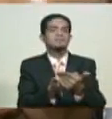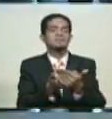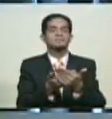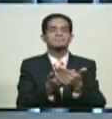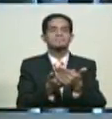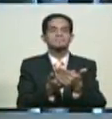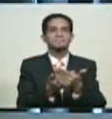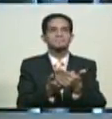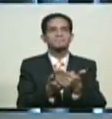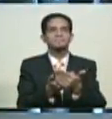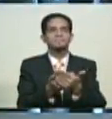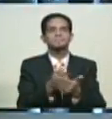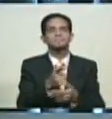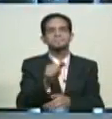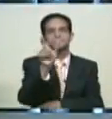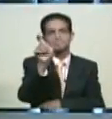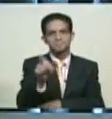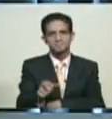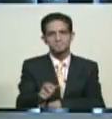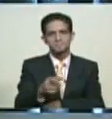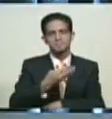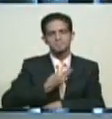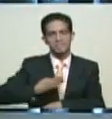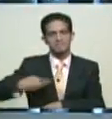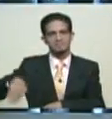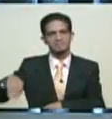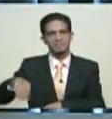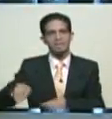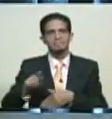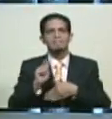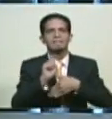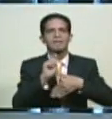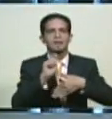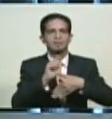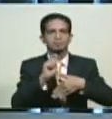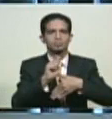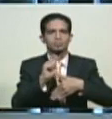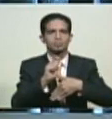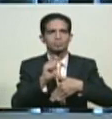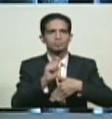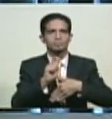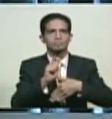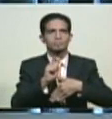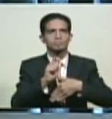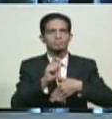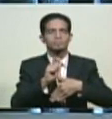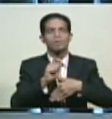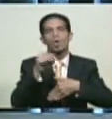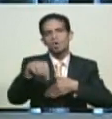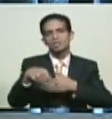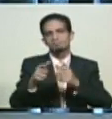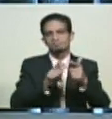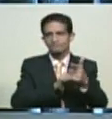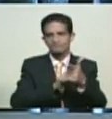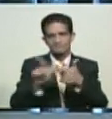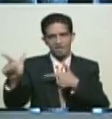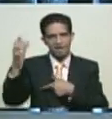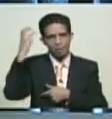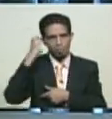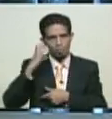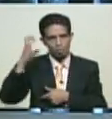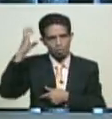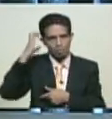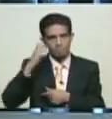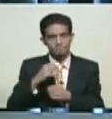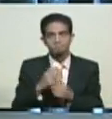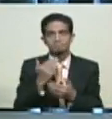villegas presidenta de telesur saliendo para europa bueno muchas gracias desde